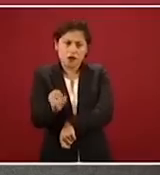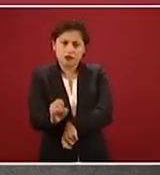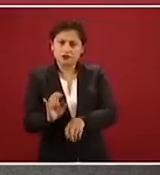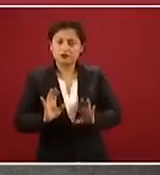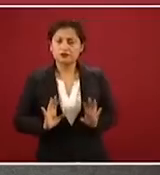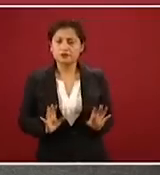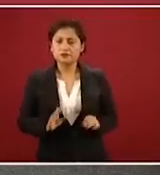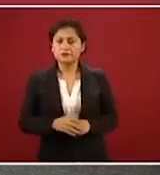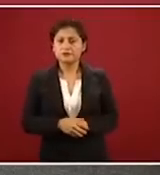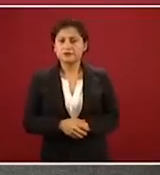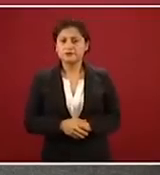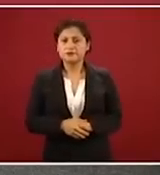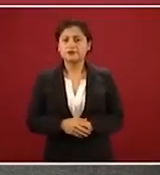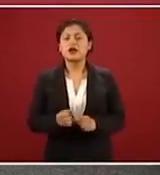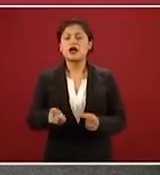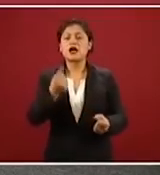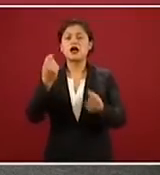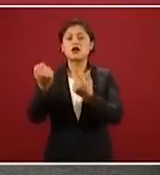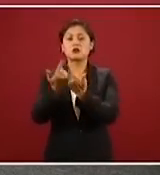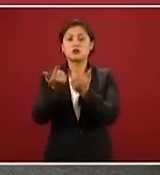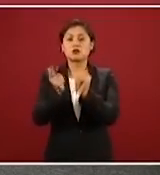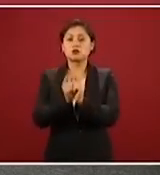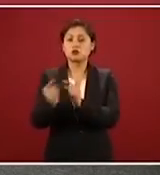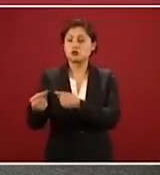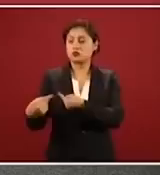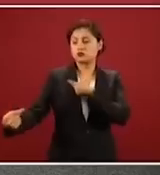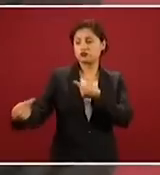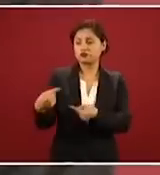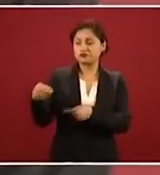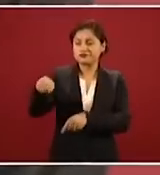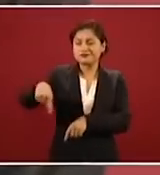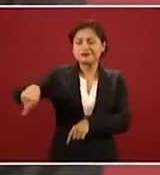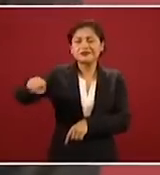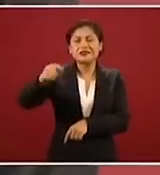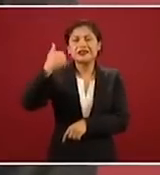Quisieran nuestros adversarios pues, que